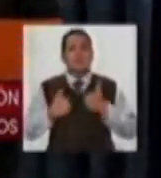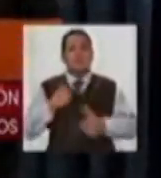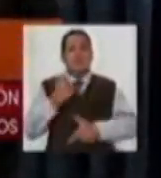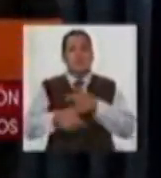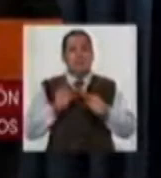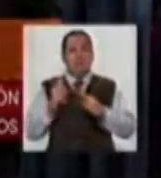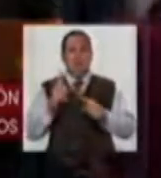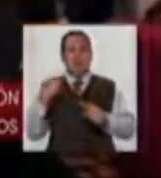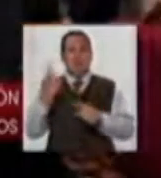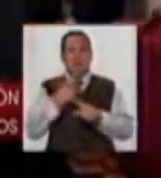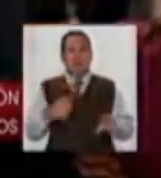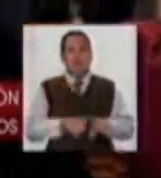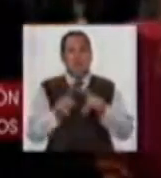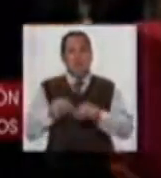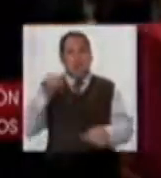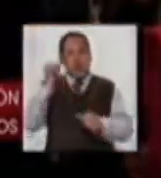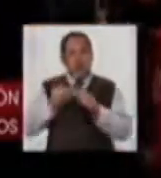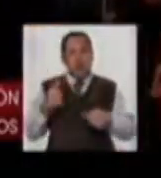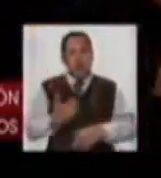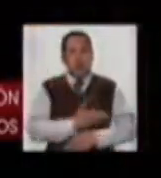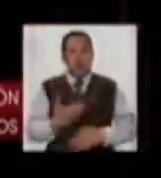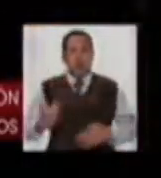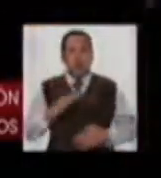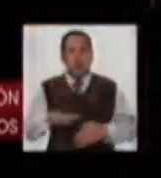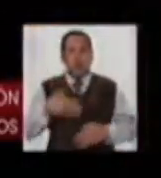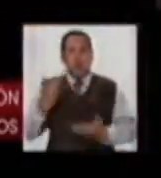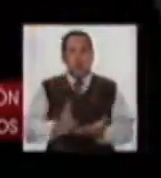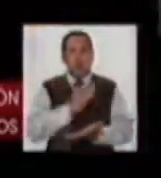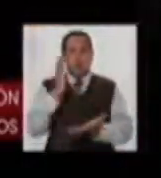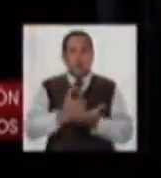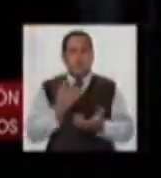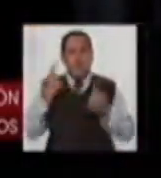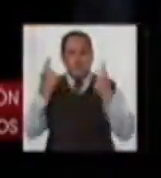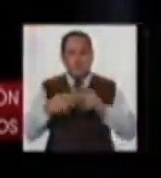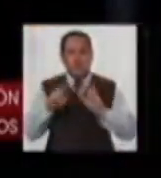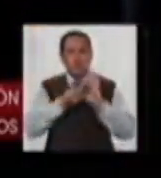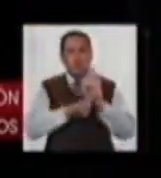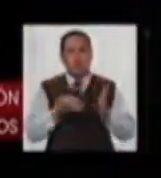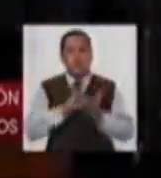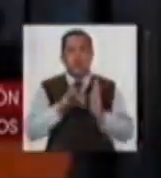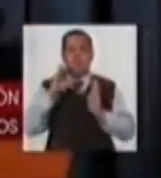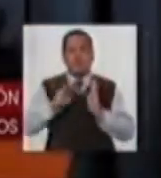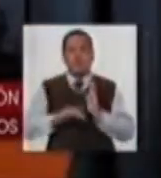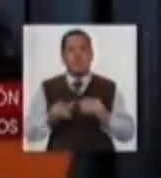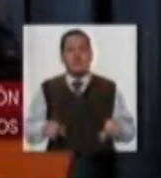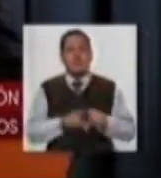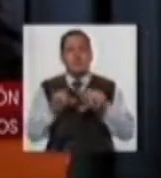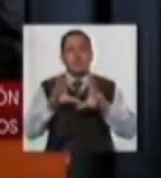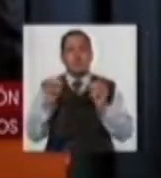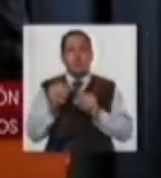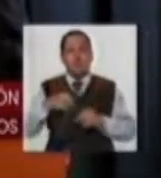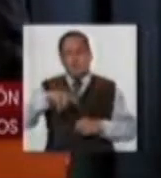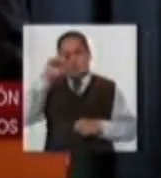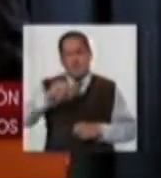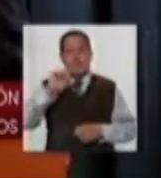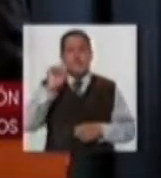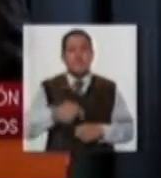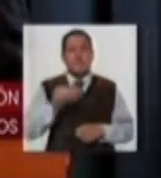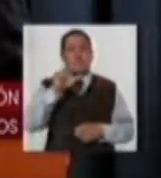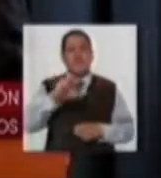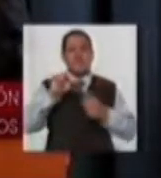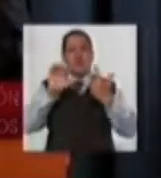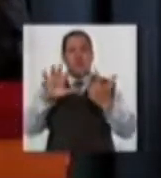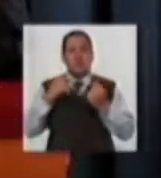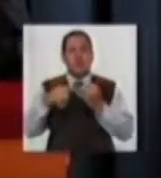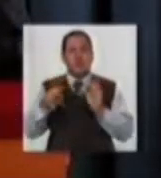peruanos. Recordó que en el Estado existe un problema de inflación normativa que debe reducirse. En el país existen 1.038